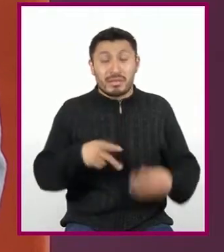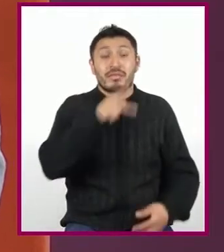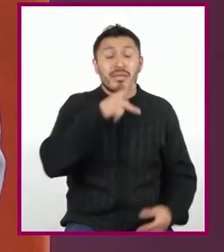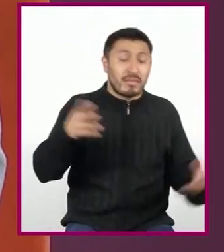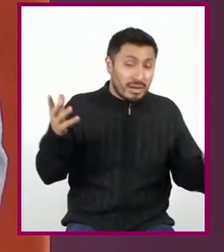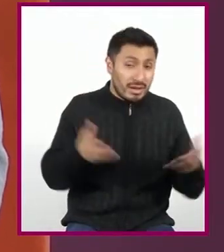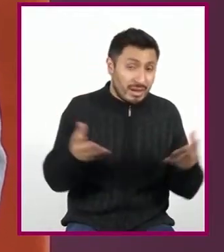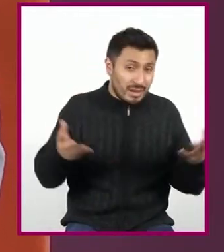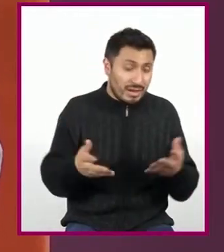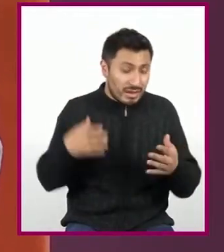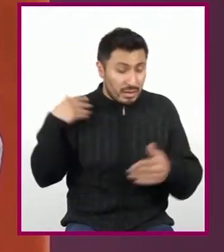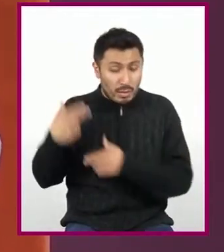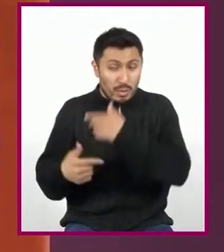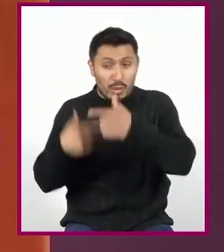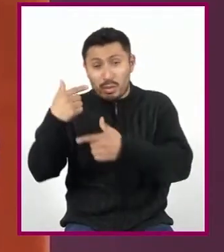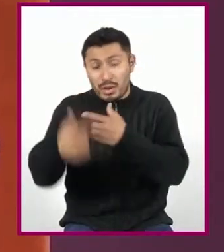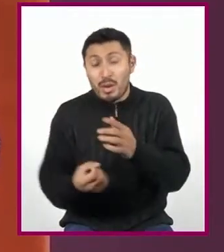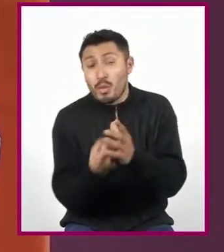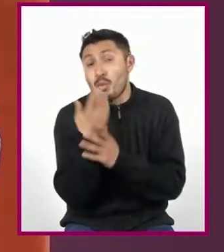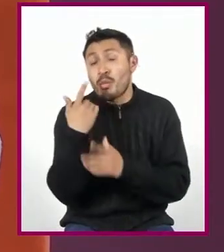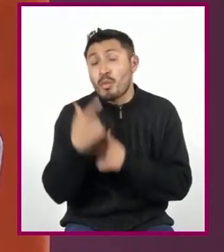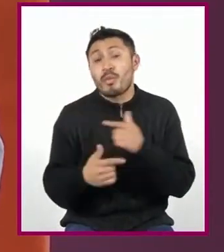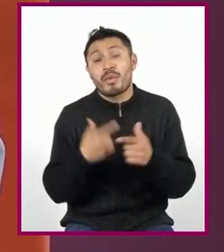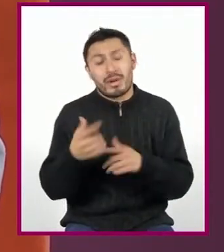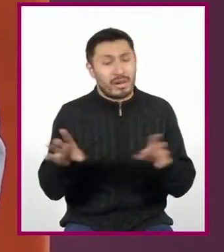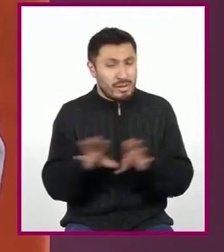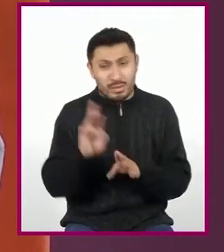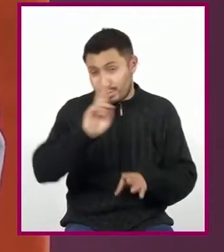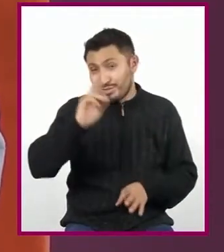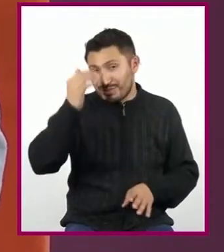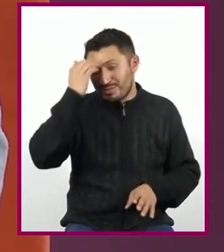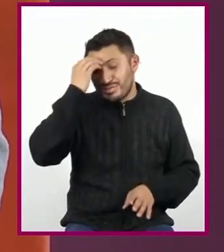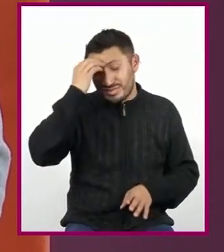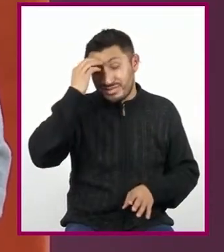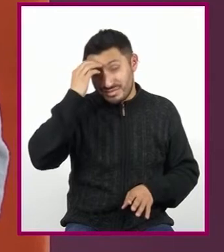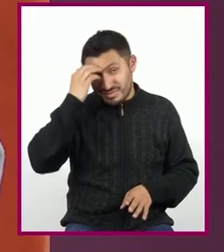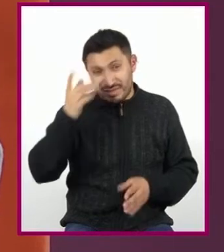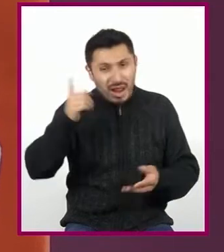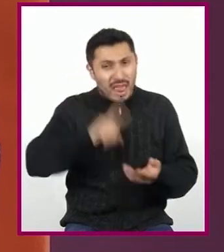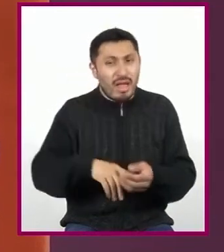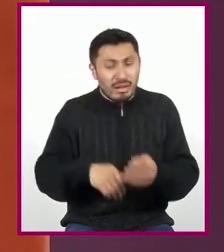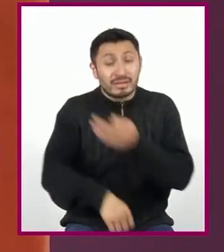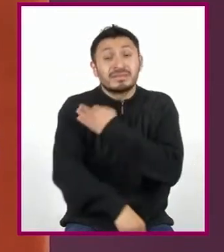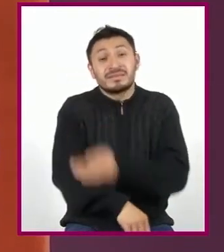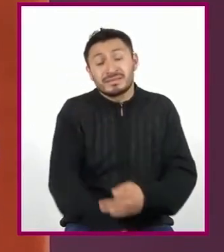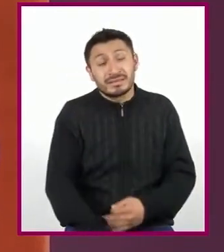Estar en contacto con el lector solo se logra si escribes.